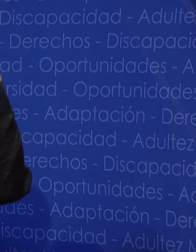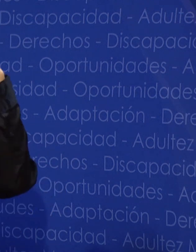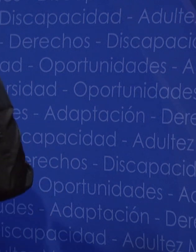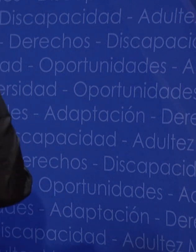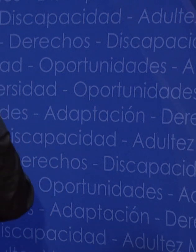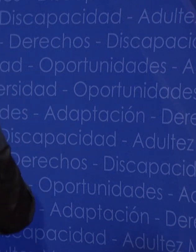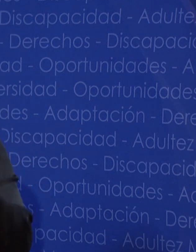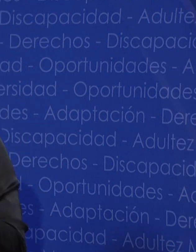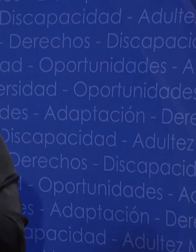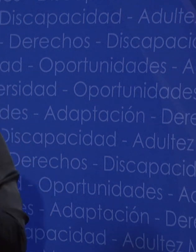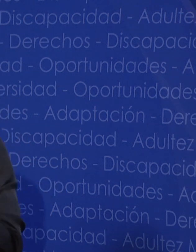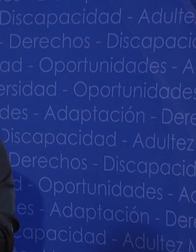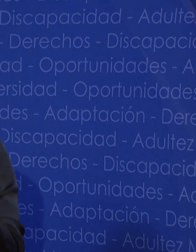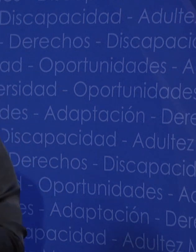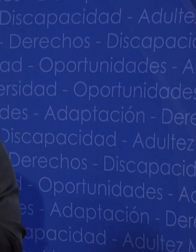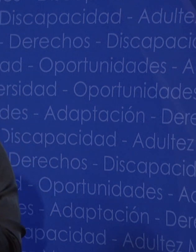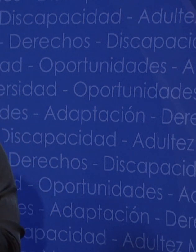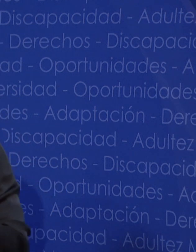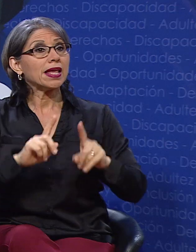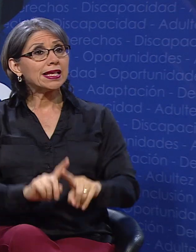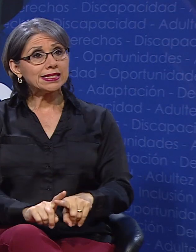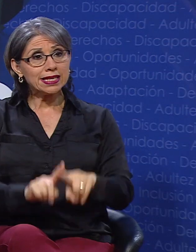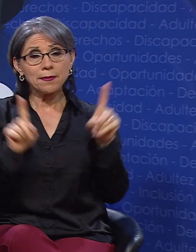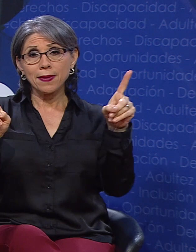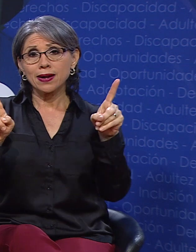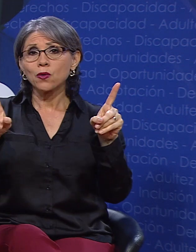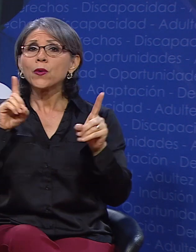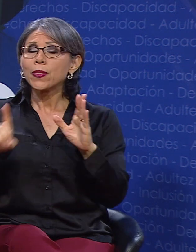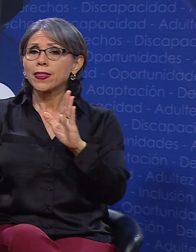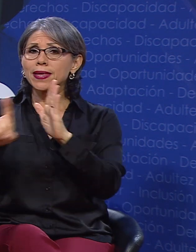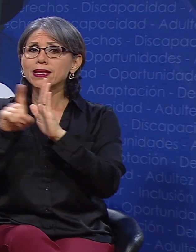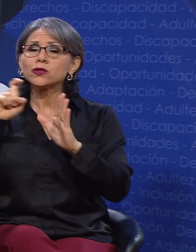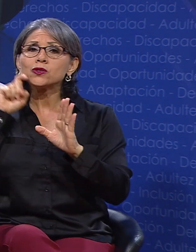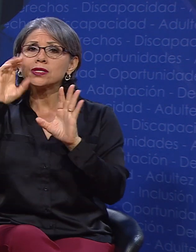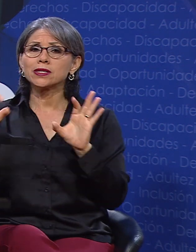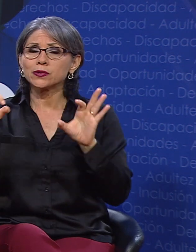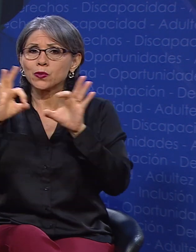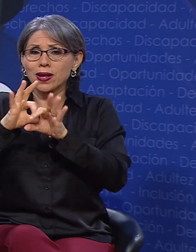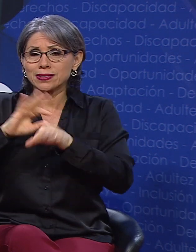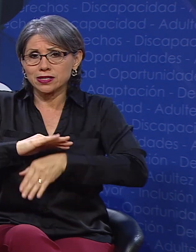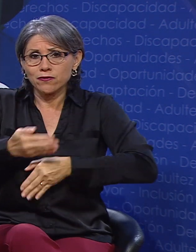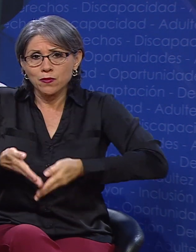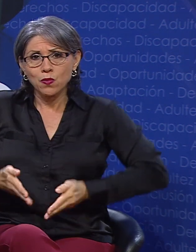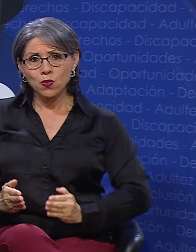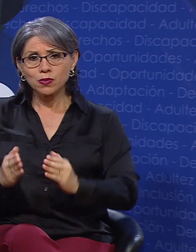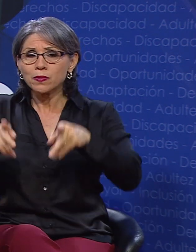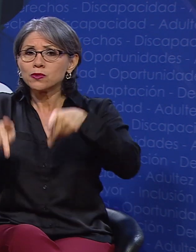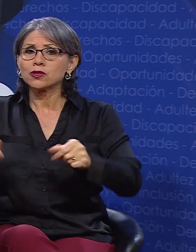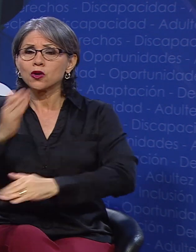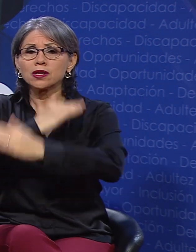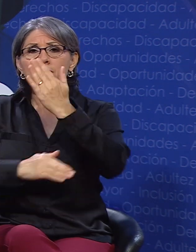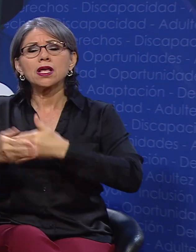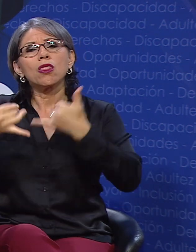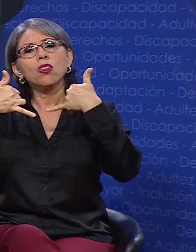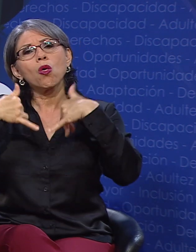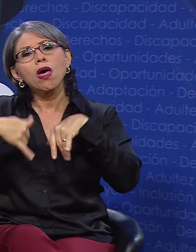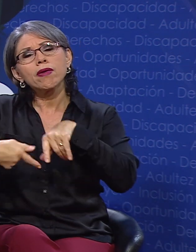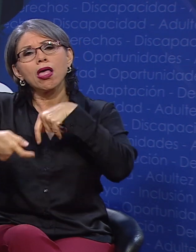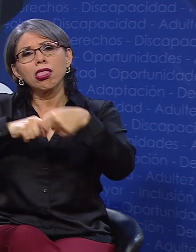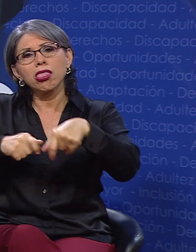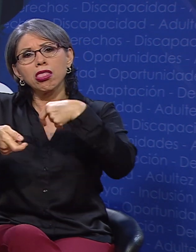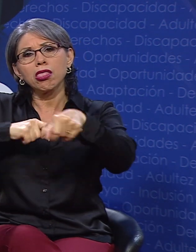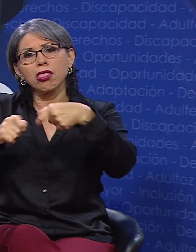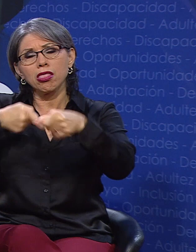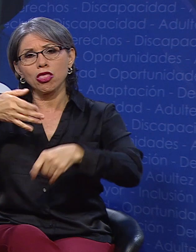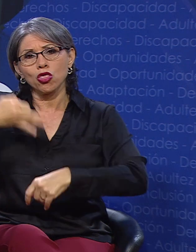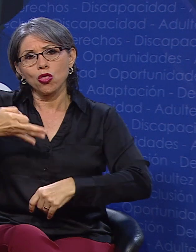y la participación social. Sin embargo, los derechos sexuales y reproductivos de las personas con discapacidad siguen siendo violados diariamente.